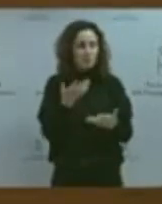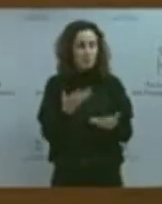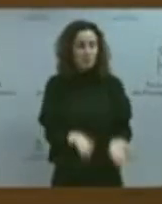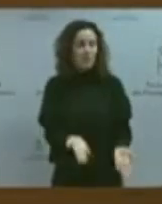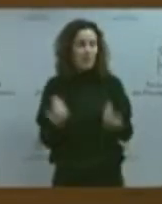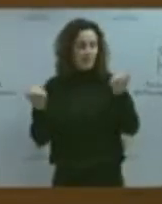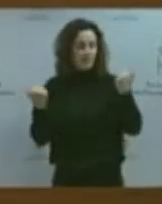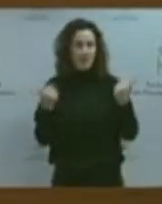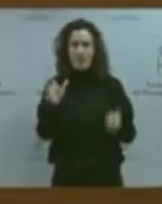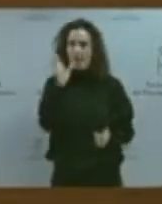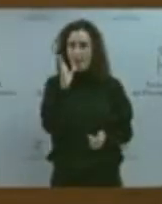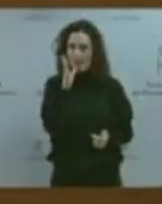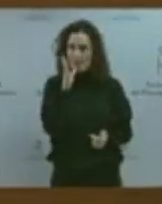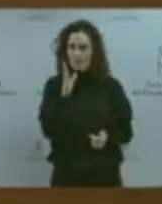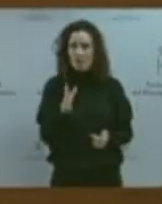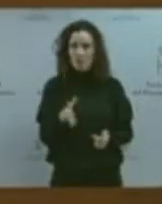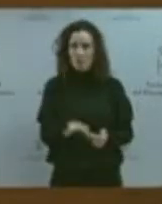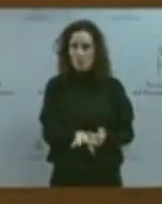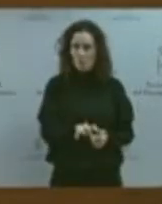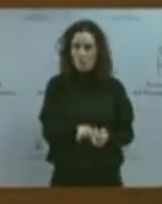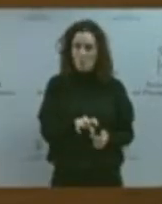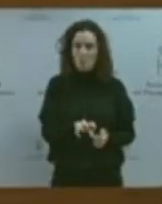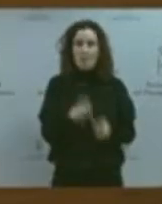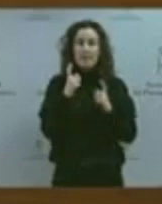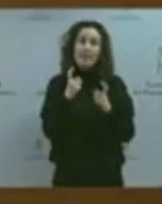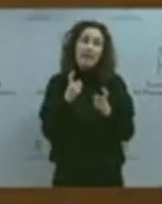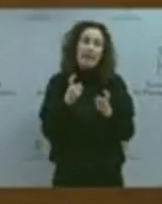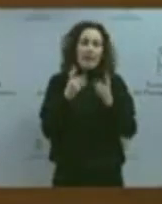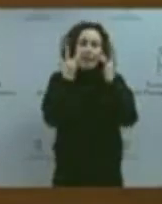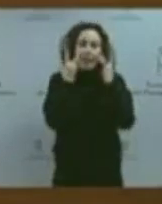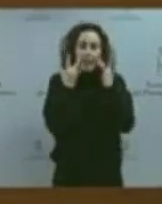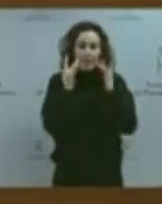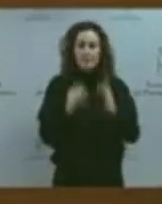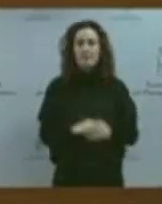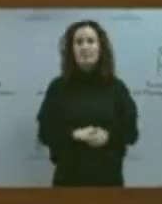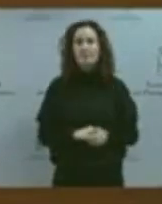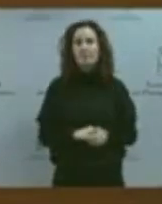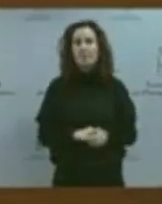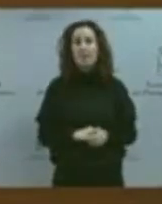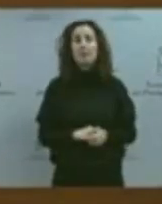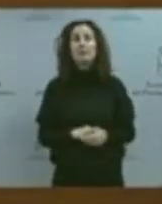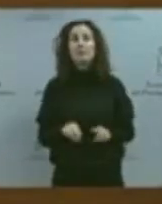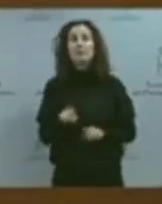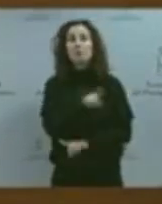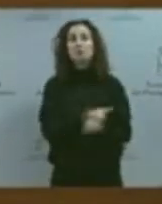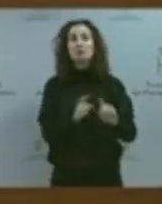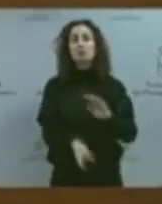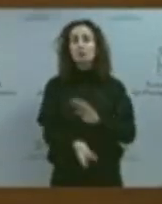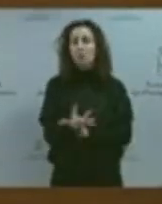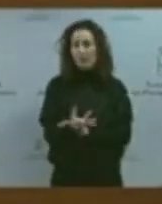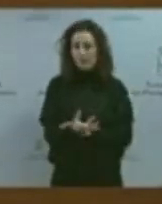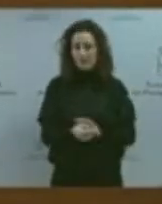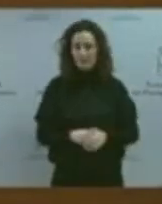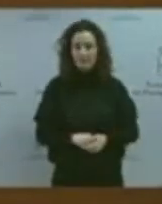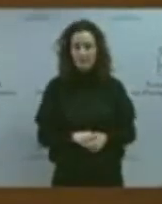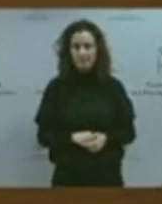quitar la humedad en la medida que se pueda. Ha pasado una cuestión que es importante y es que, siguiendo las indicaciones de